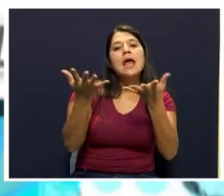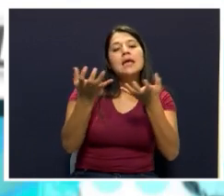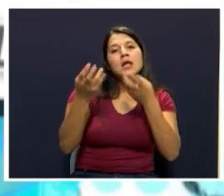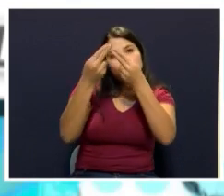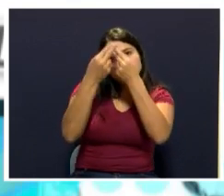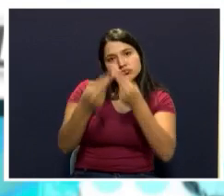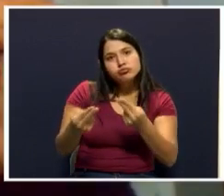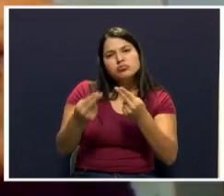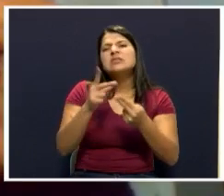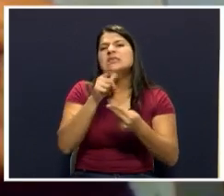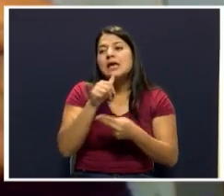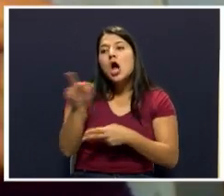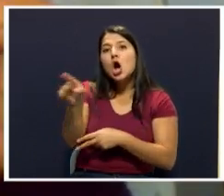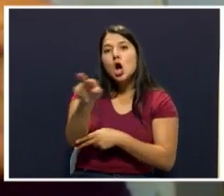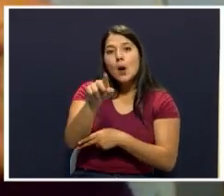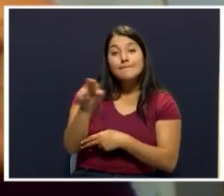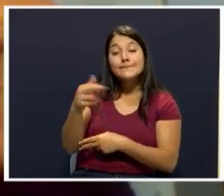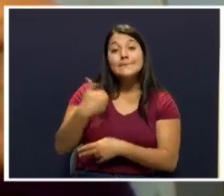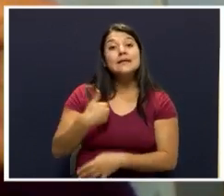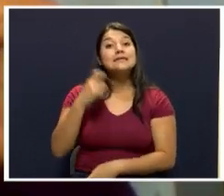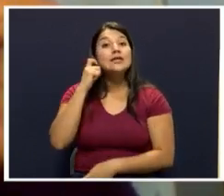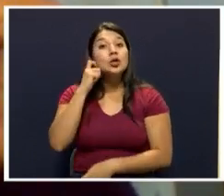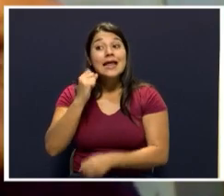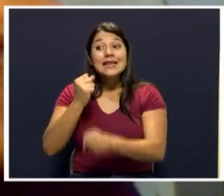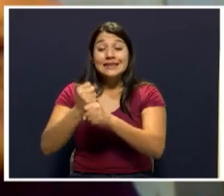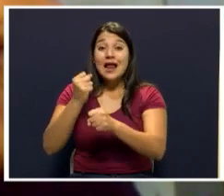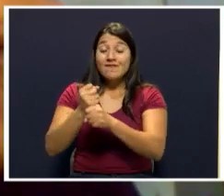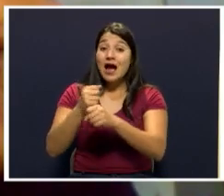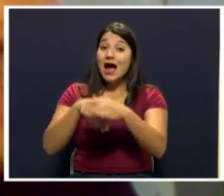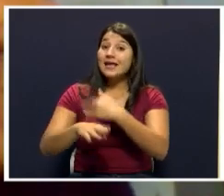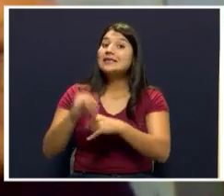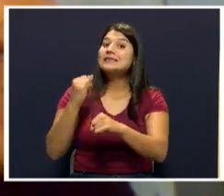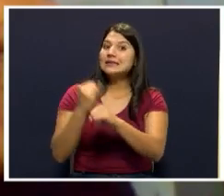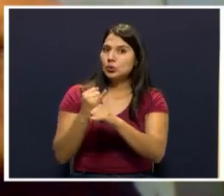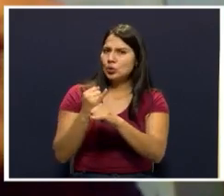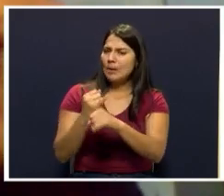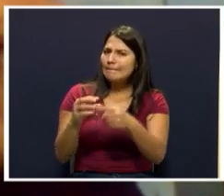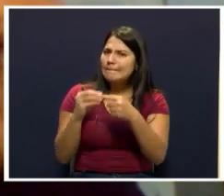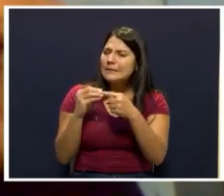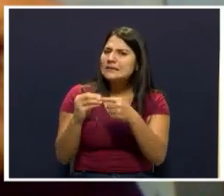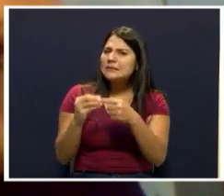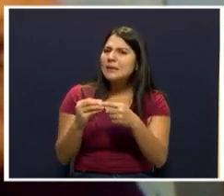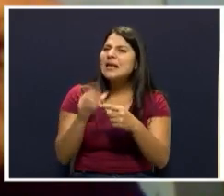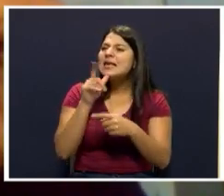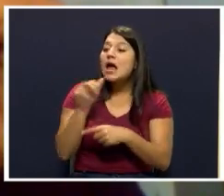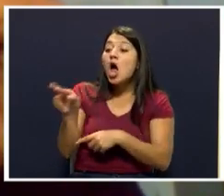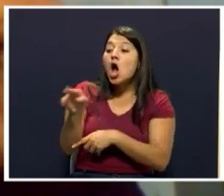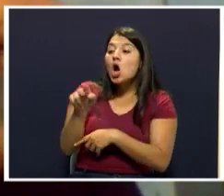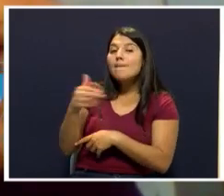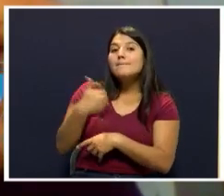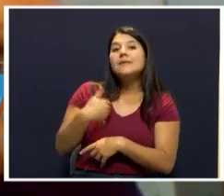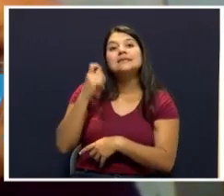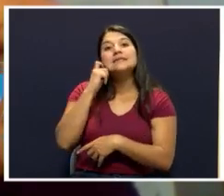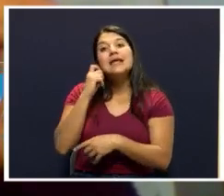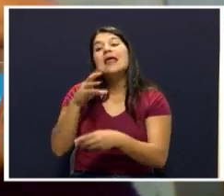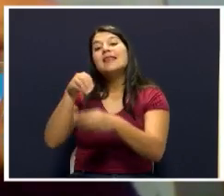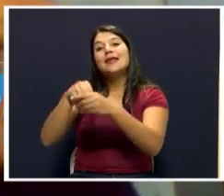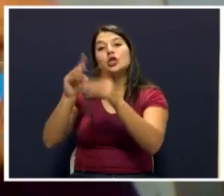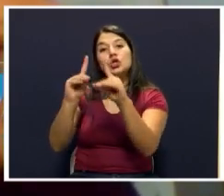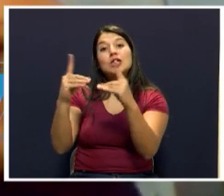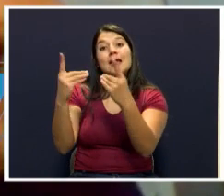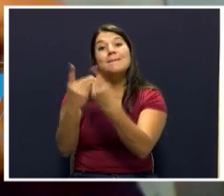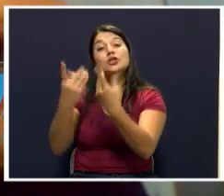homenaje a las compañeras y a los compañeros del Instituto Clodomiro Picado, en particular a los compañeros y compañeros de la división industrial, la